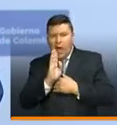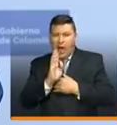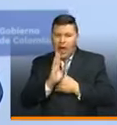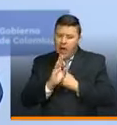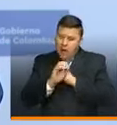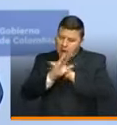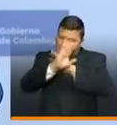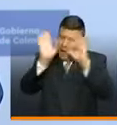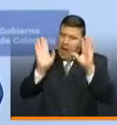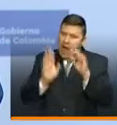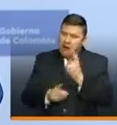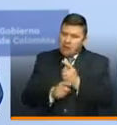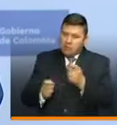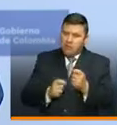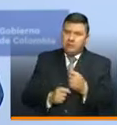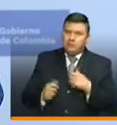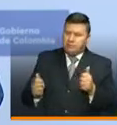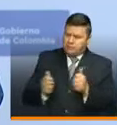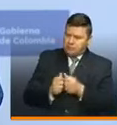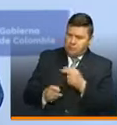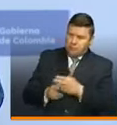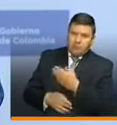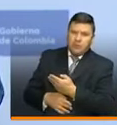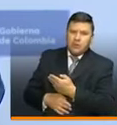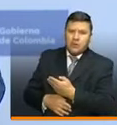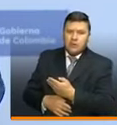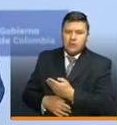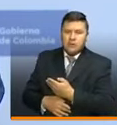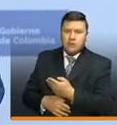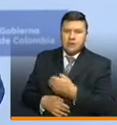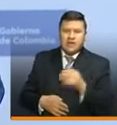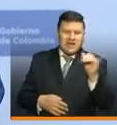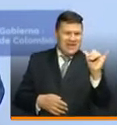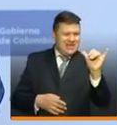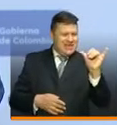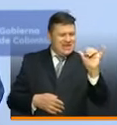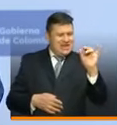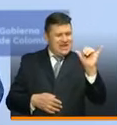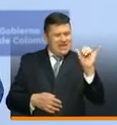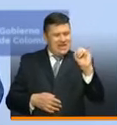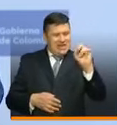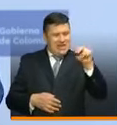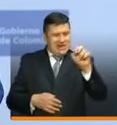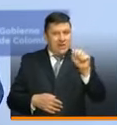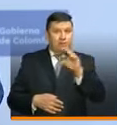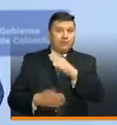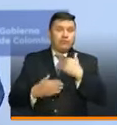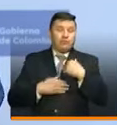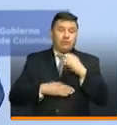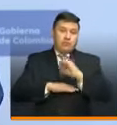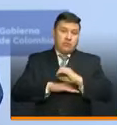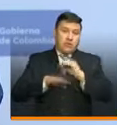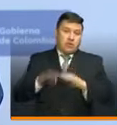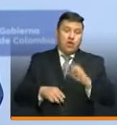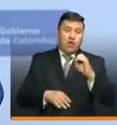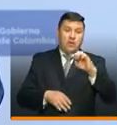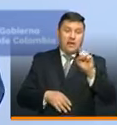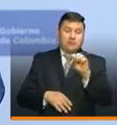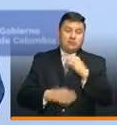por favor a nuestra colega Gina Tambini, representante de la OPS, con quien llevamos hablando de